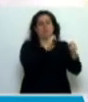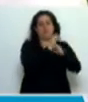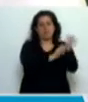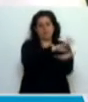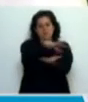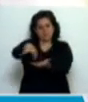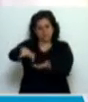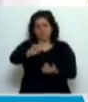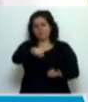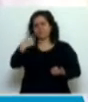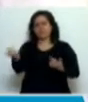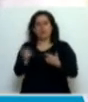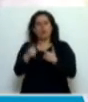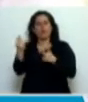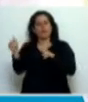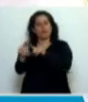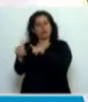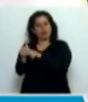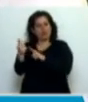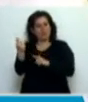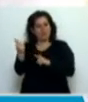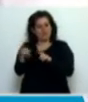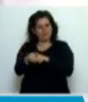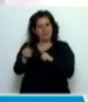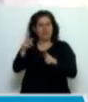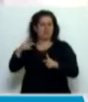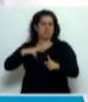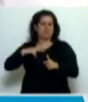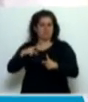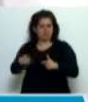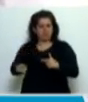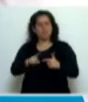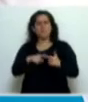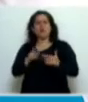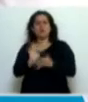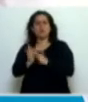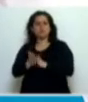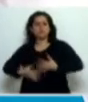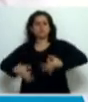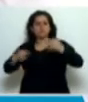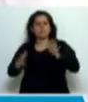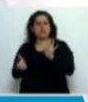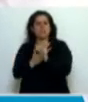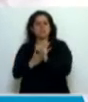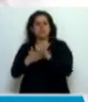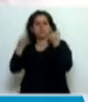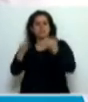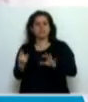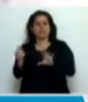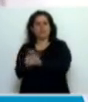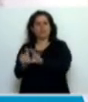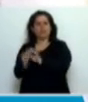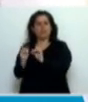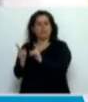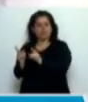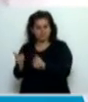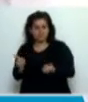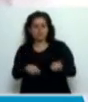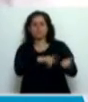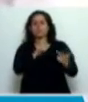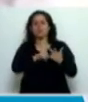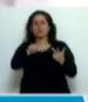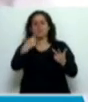Fondo de Garantía y Sustentabilidad del Sistema Previsional para garantizar y preservar dicho fondo y coordinar,